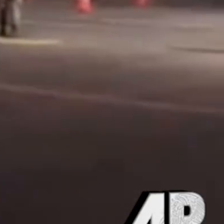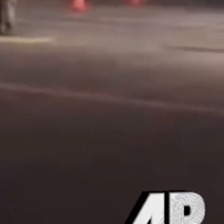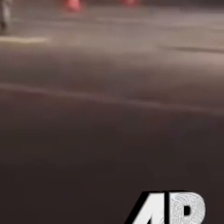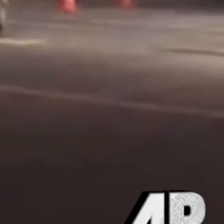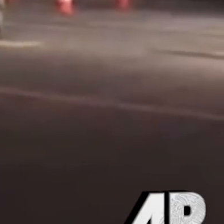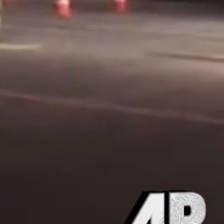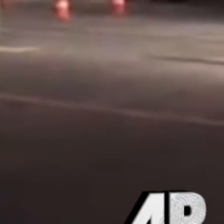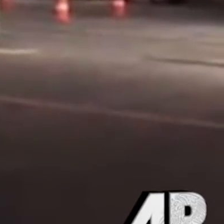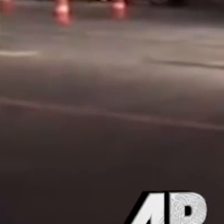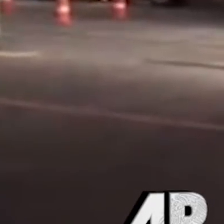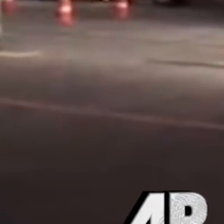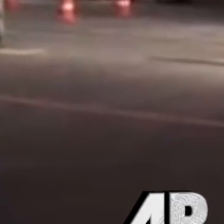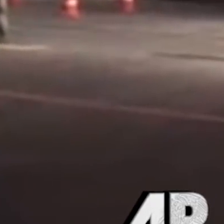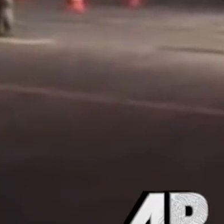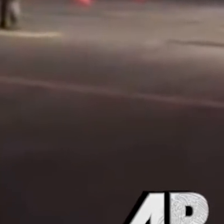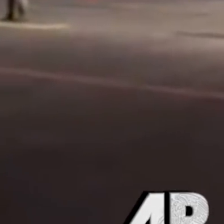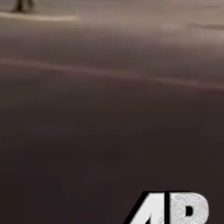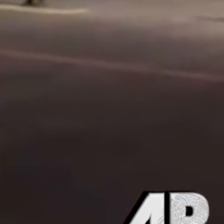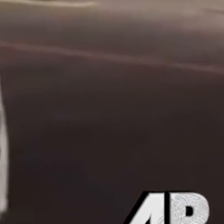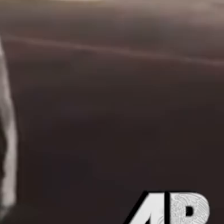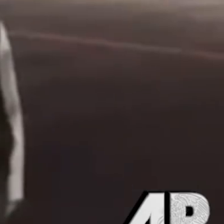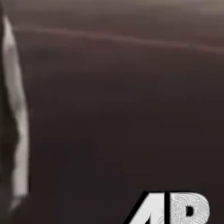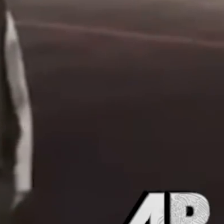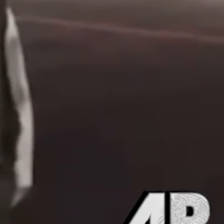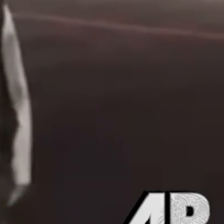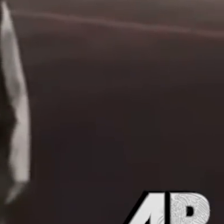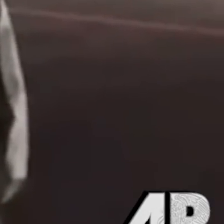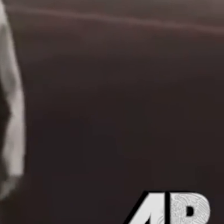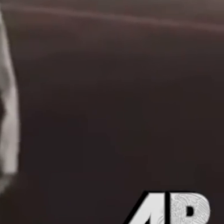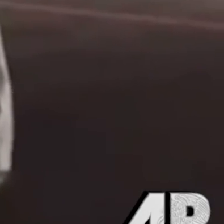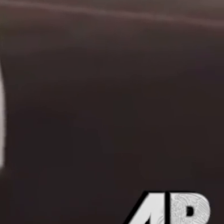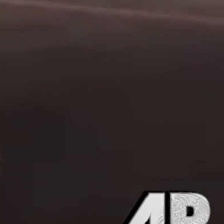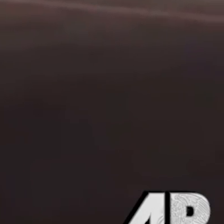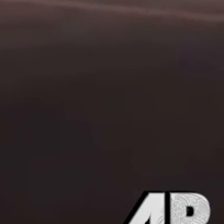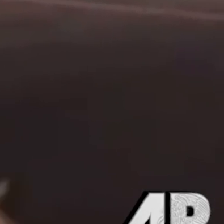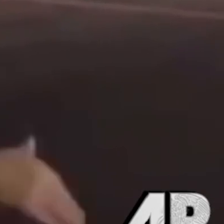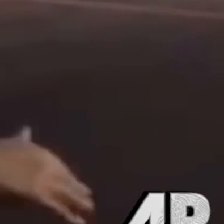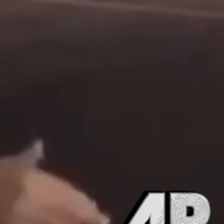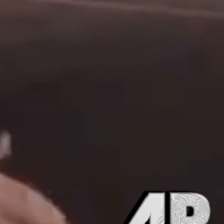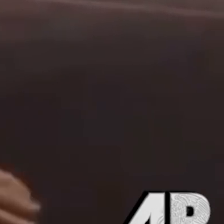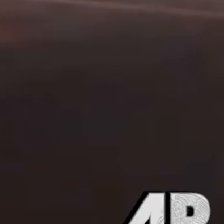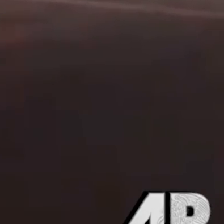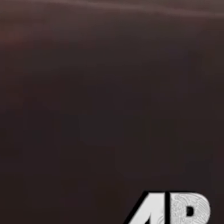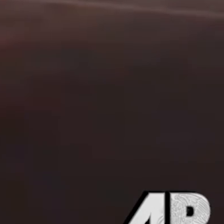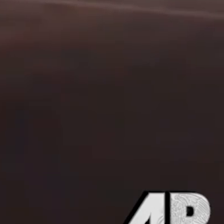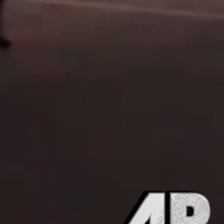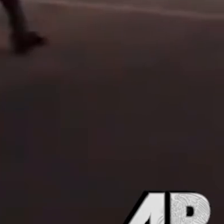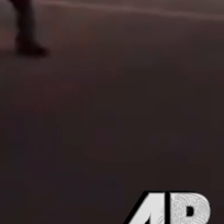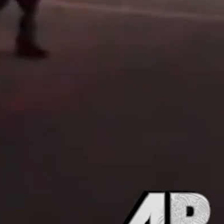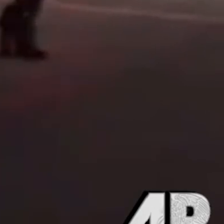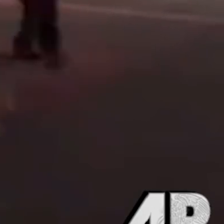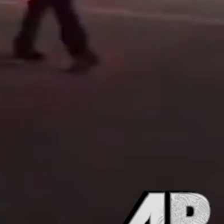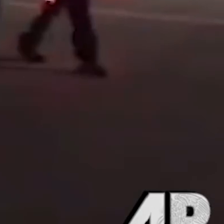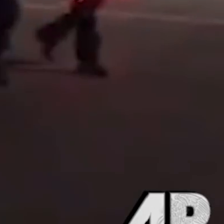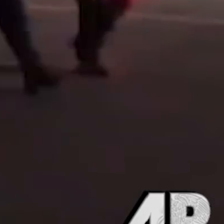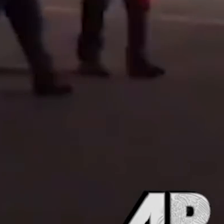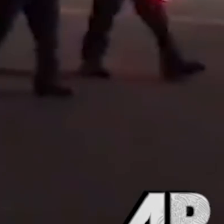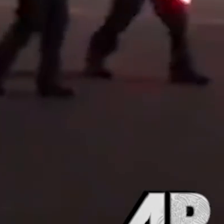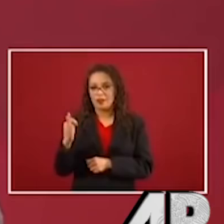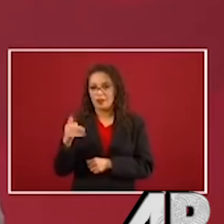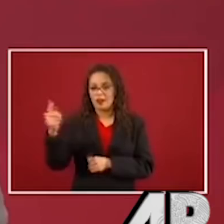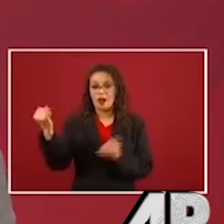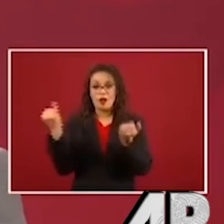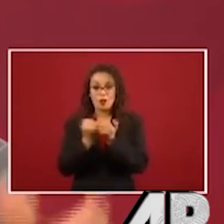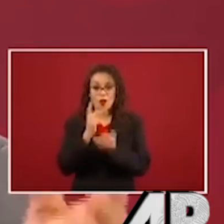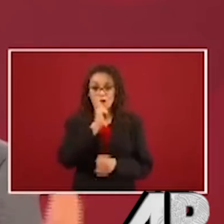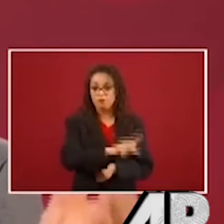del Instituto de Salud del Estado de México, rechazó que haya un brote de coronavirus entre el personal médico del Hospital General